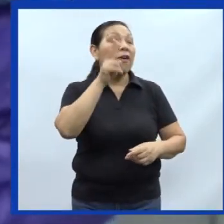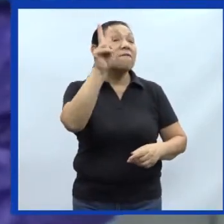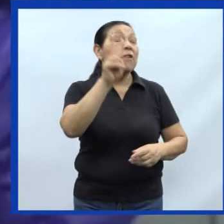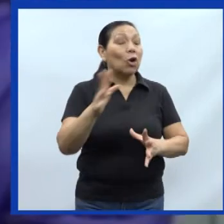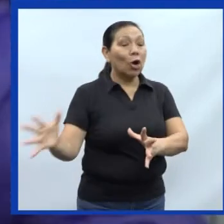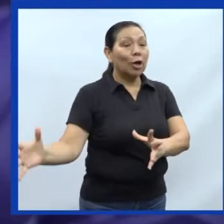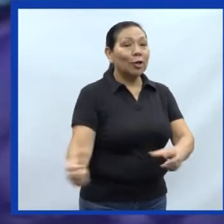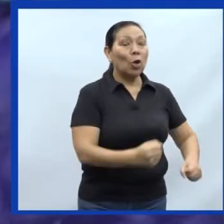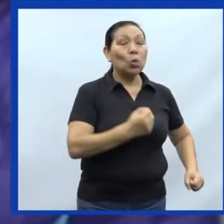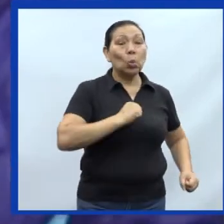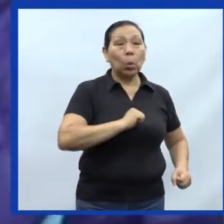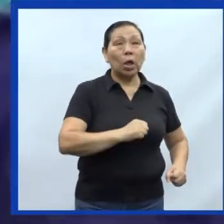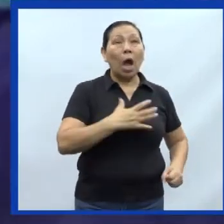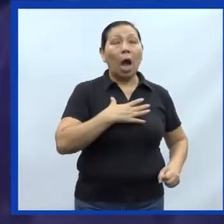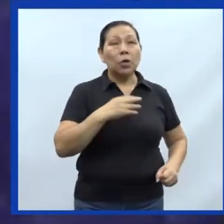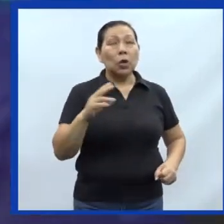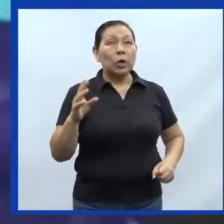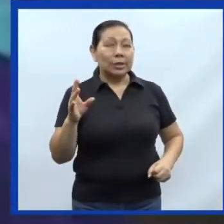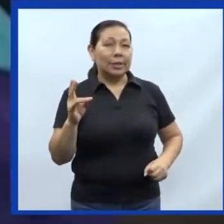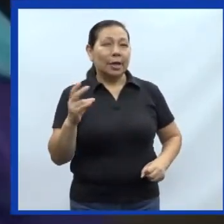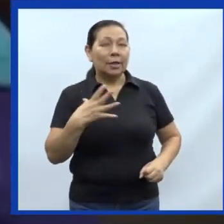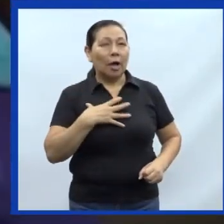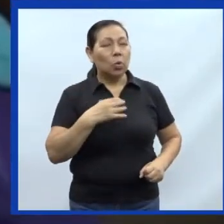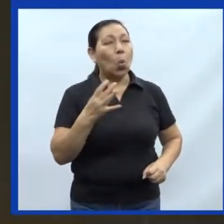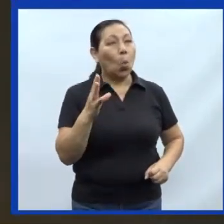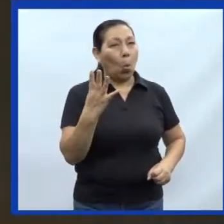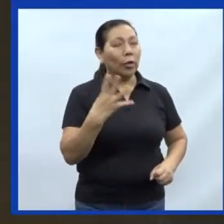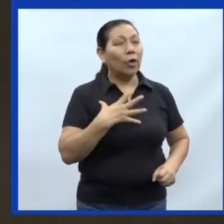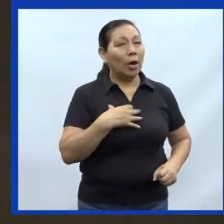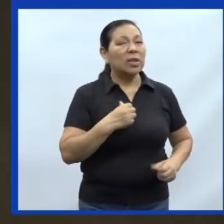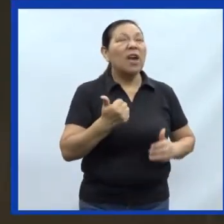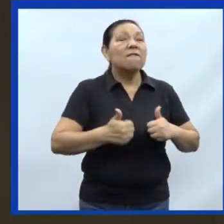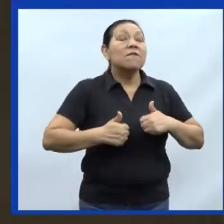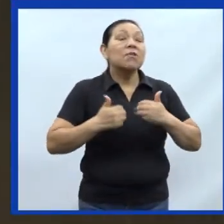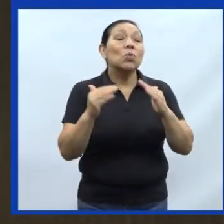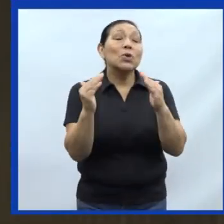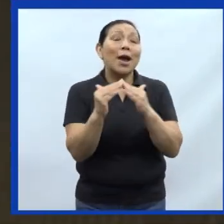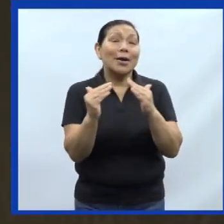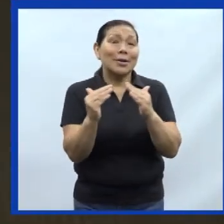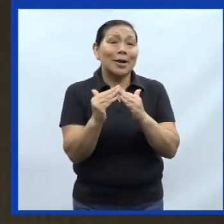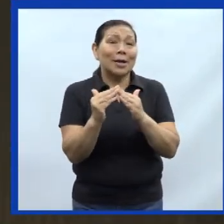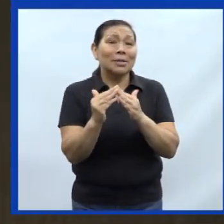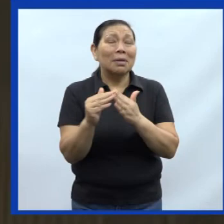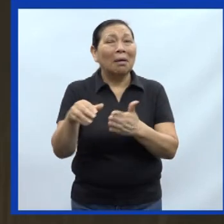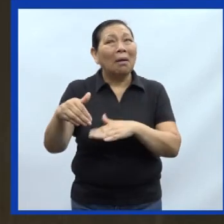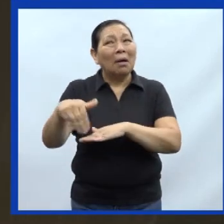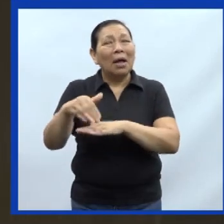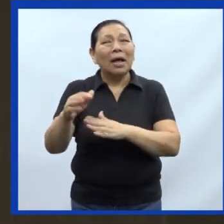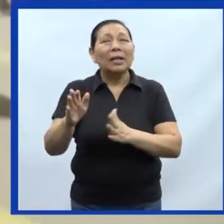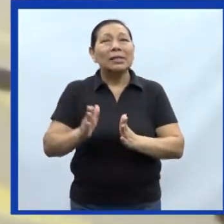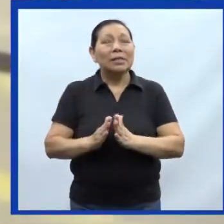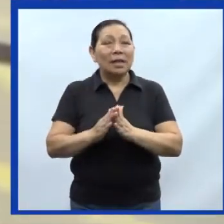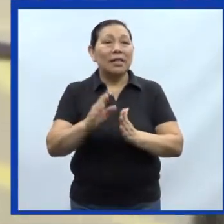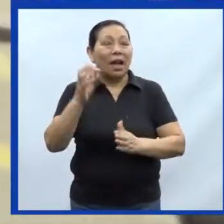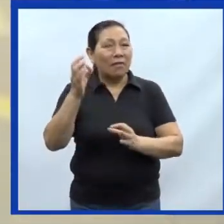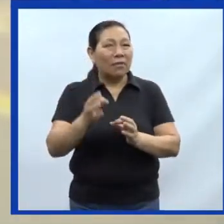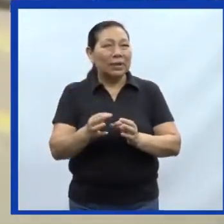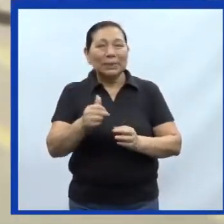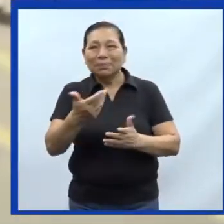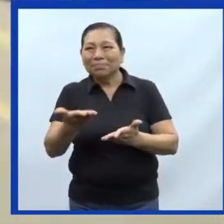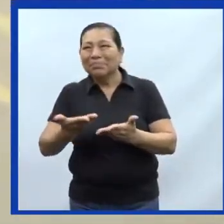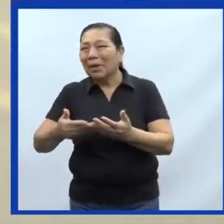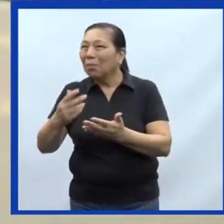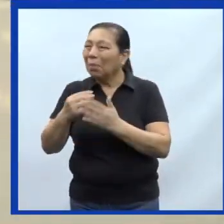le quitaron sus hijas de 7 y 4 años de edad, que viven en una habitación en el barrio Santa Fe, zona de tolerancia